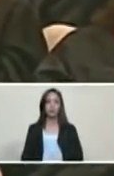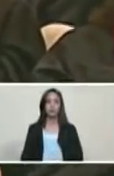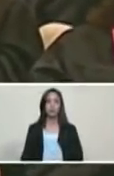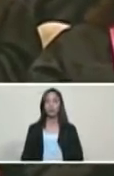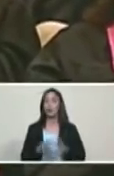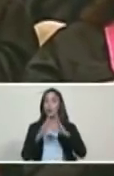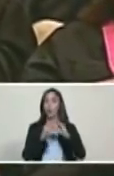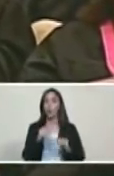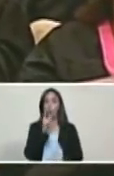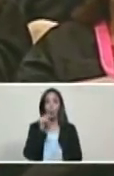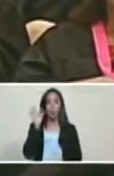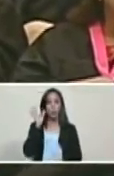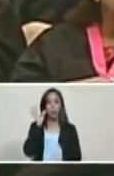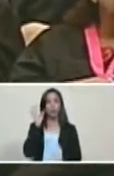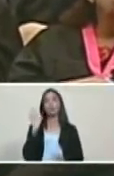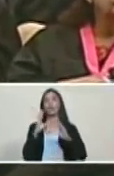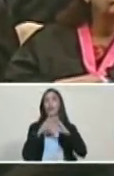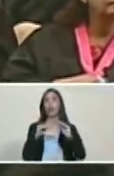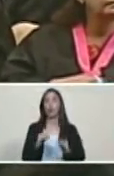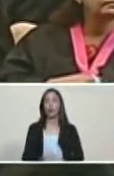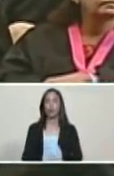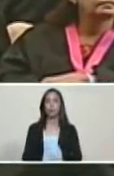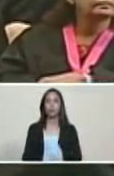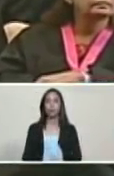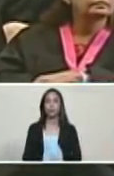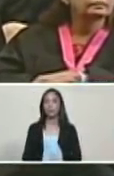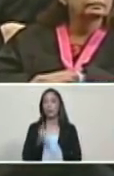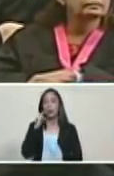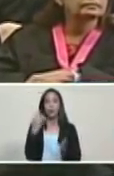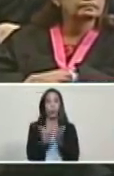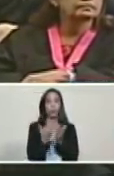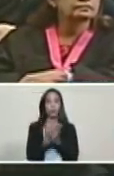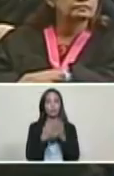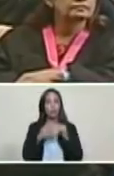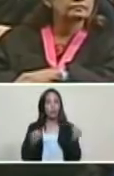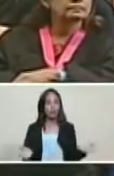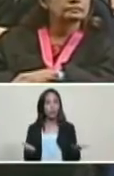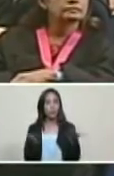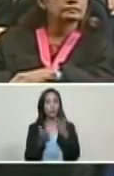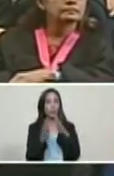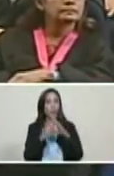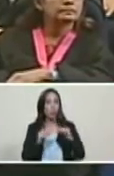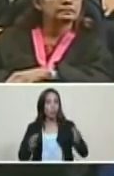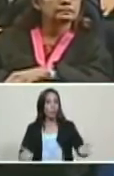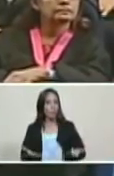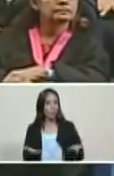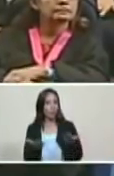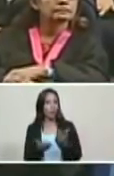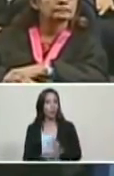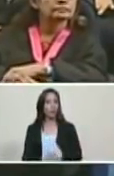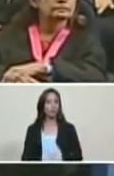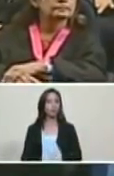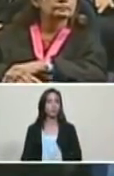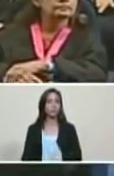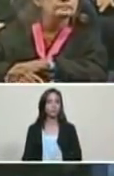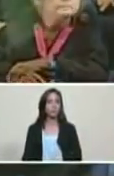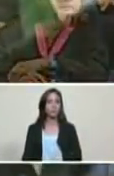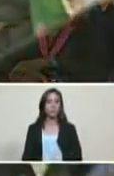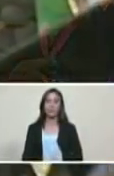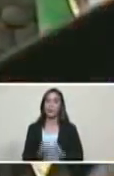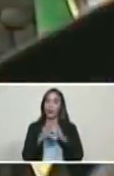todo, todo. Las vías que se consigan para estimular, motivar y